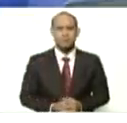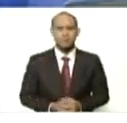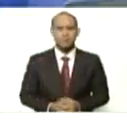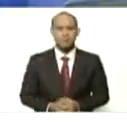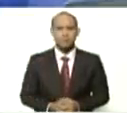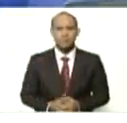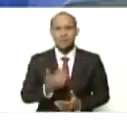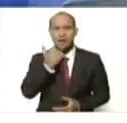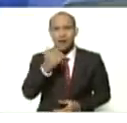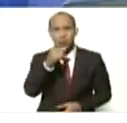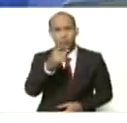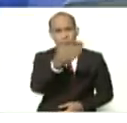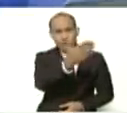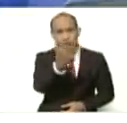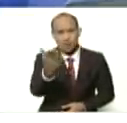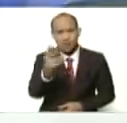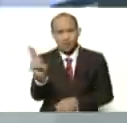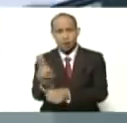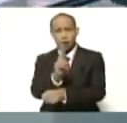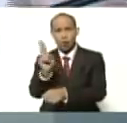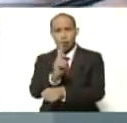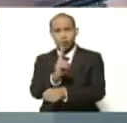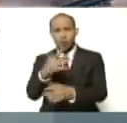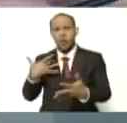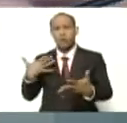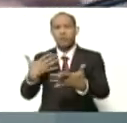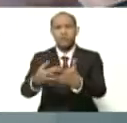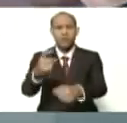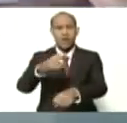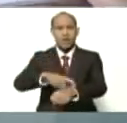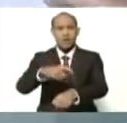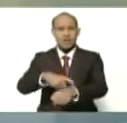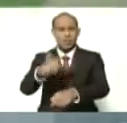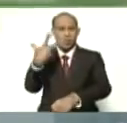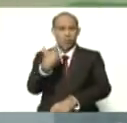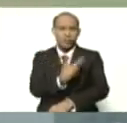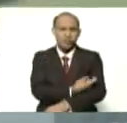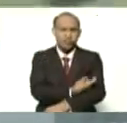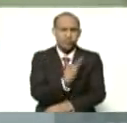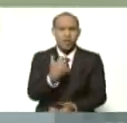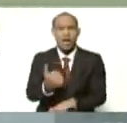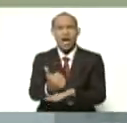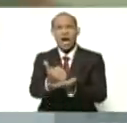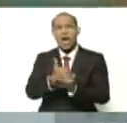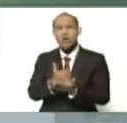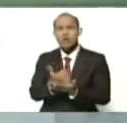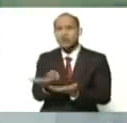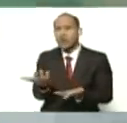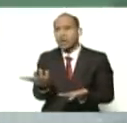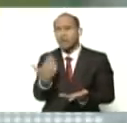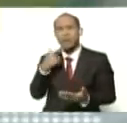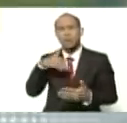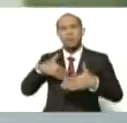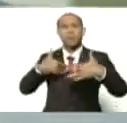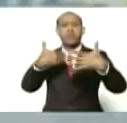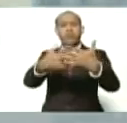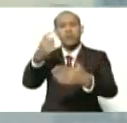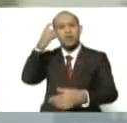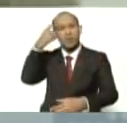si usted por ejemplo usa a destiempo el esteroides en vez de ayudar a hacer daño por ejemplo